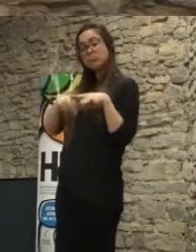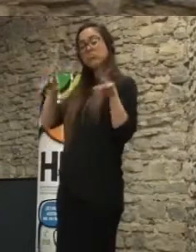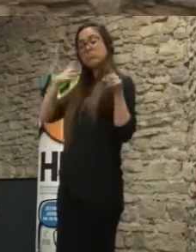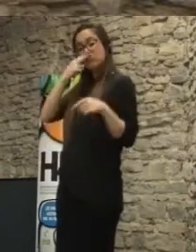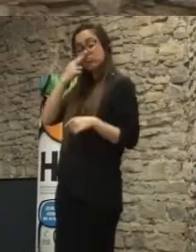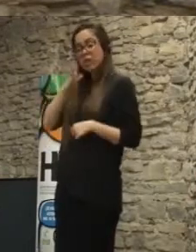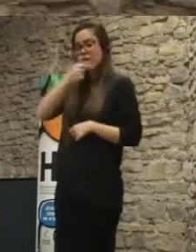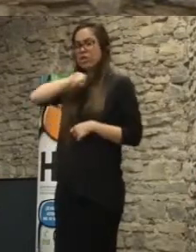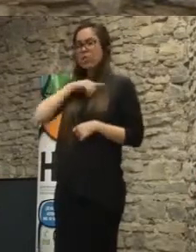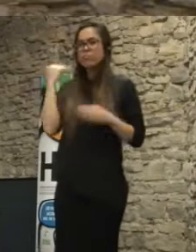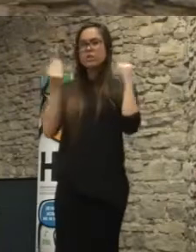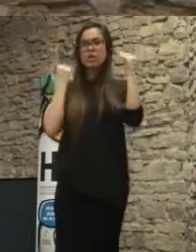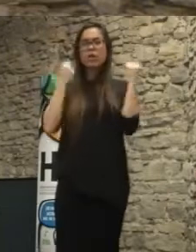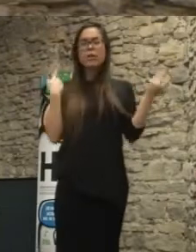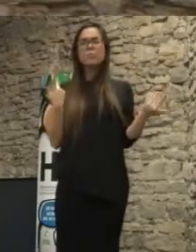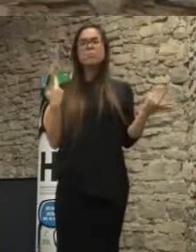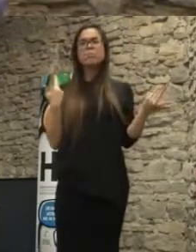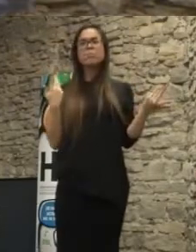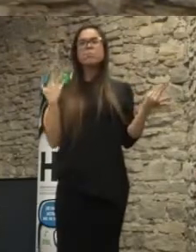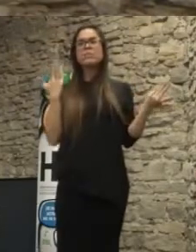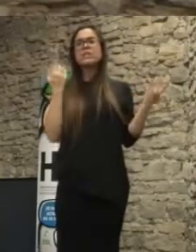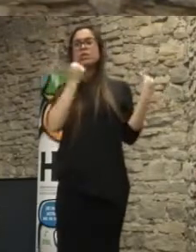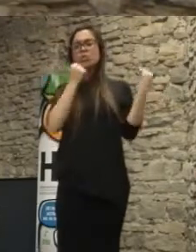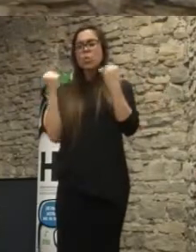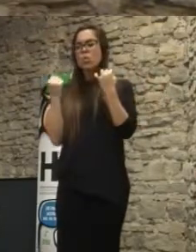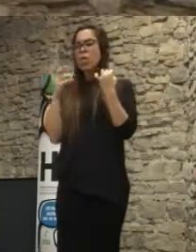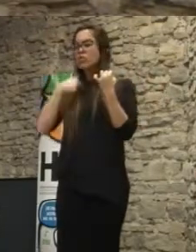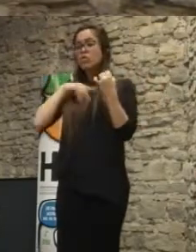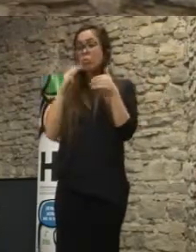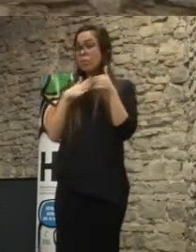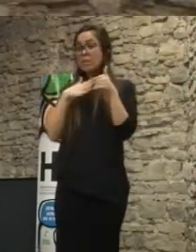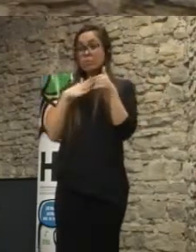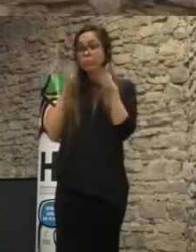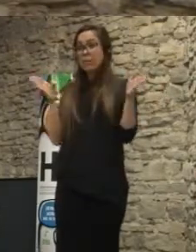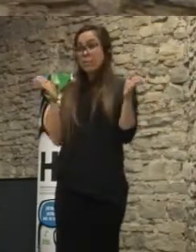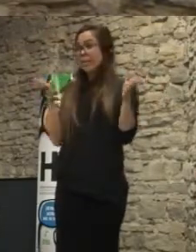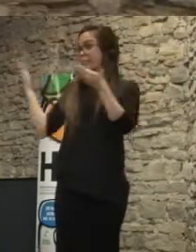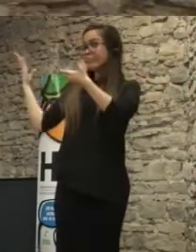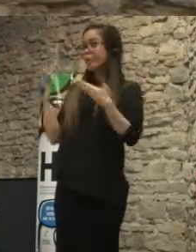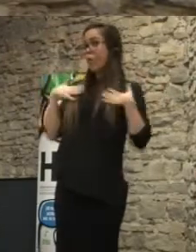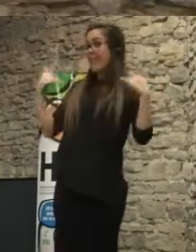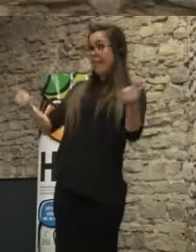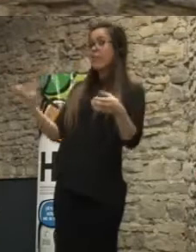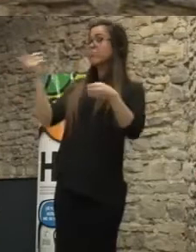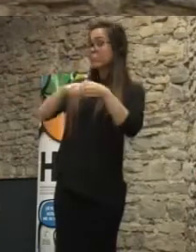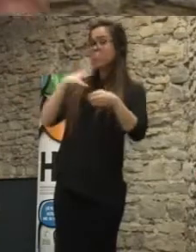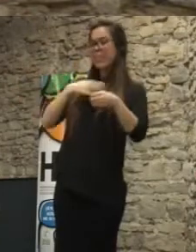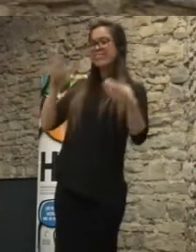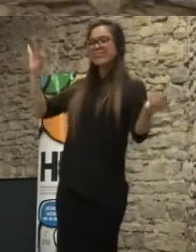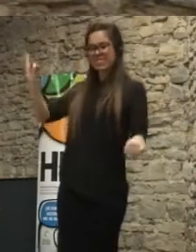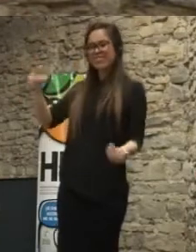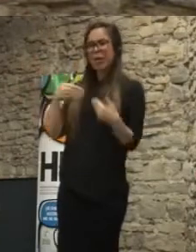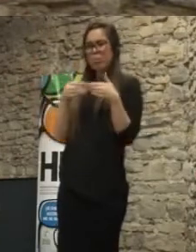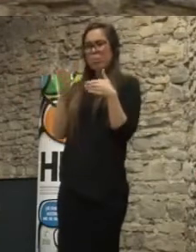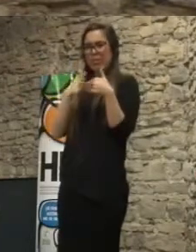vista institucional, en el que las puertas están abiertas para todo el mundo no significa nada. Las puertas están abiertas